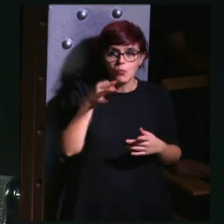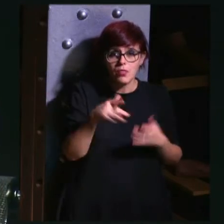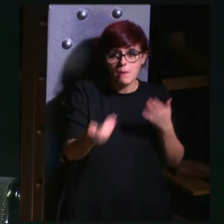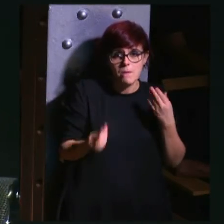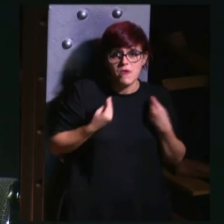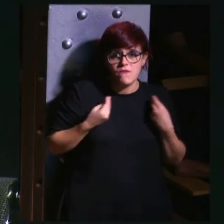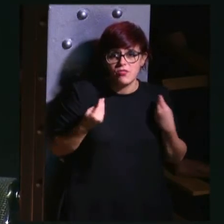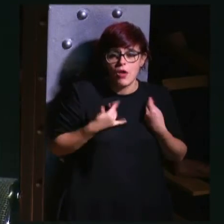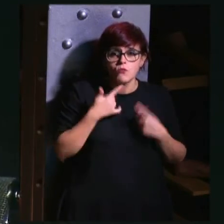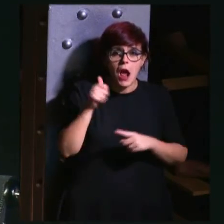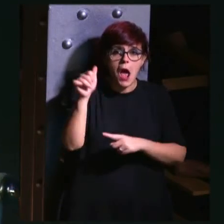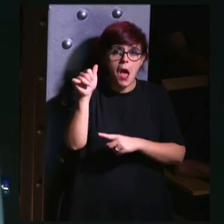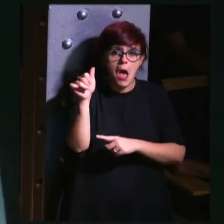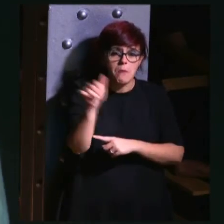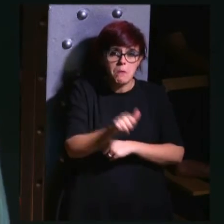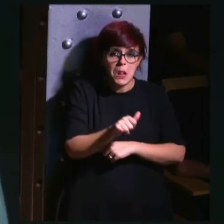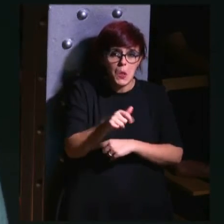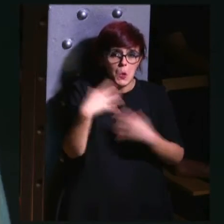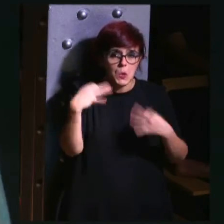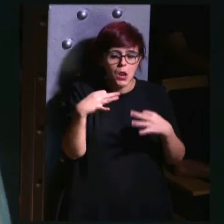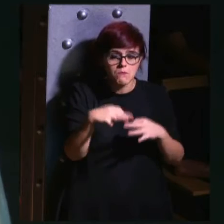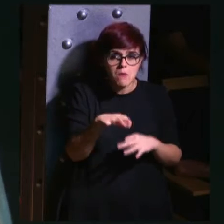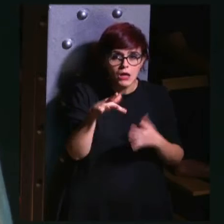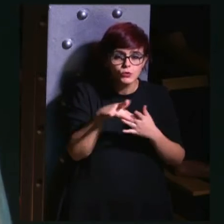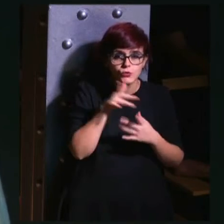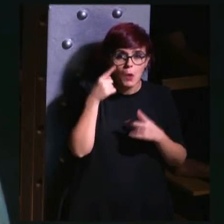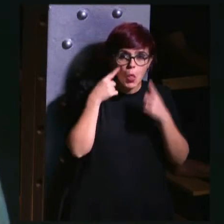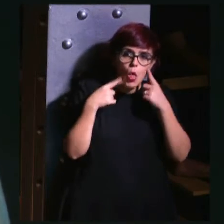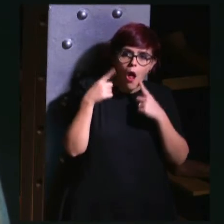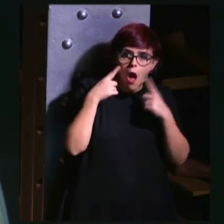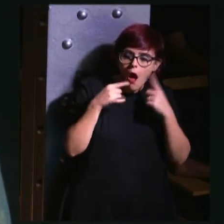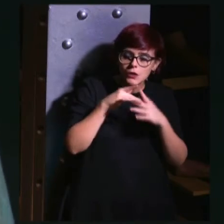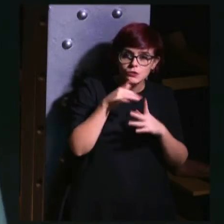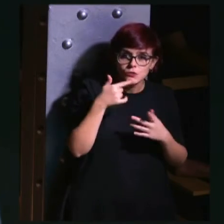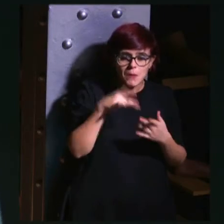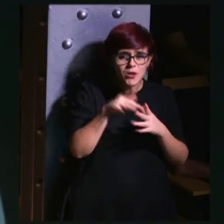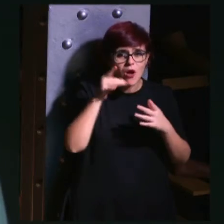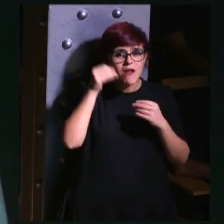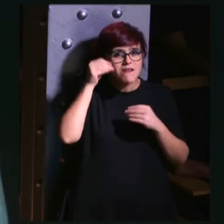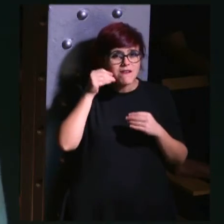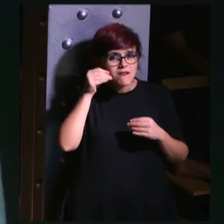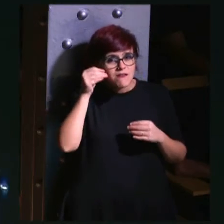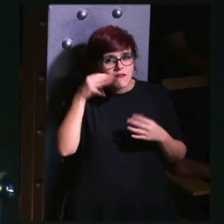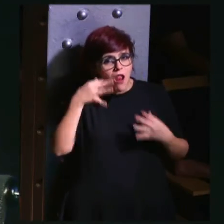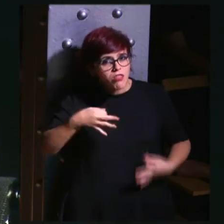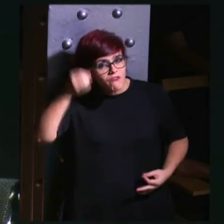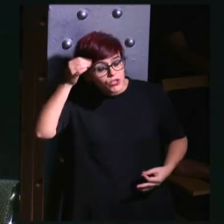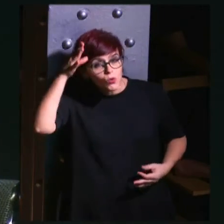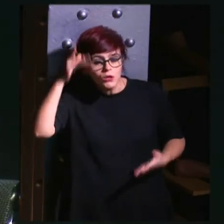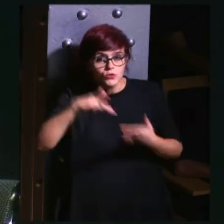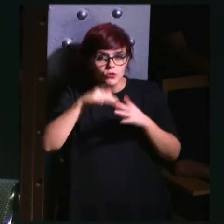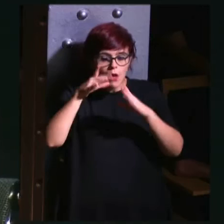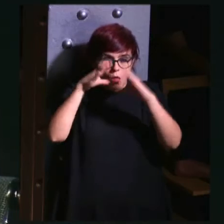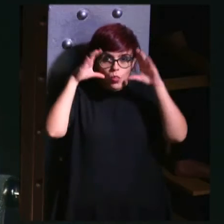mi vida viendo una película normal, y sin embargo con realidad virtual me ha pasado bastantes veces. O sea, el nivel de emoción que sentimos cuando estamos ahí